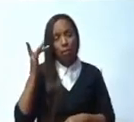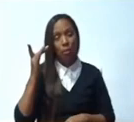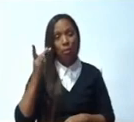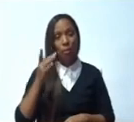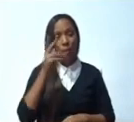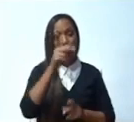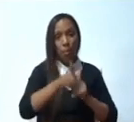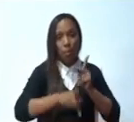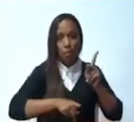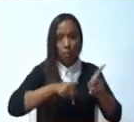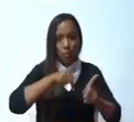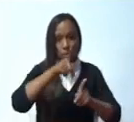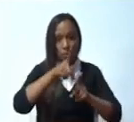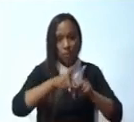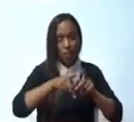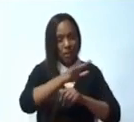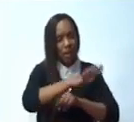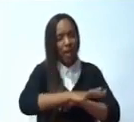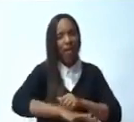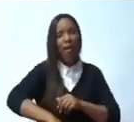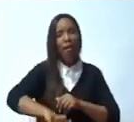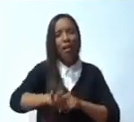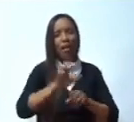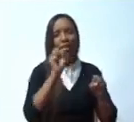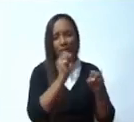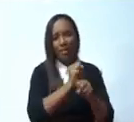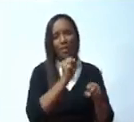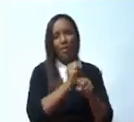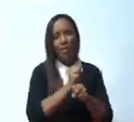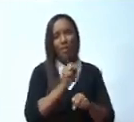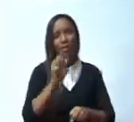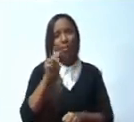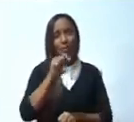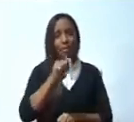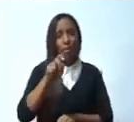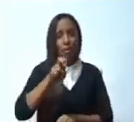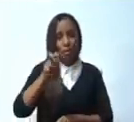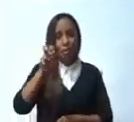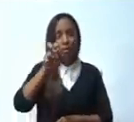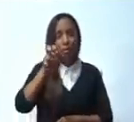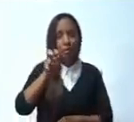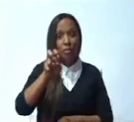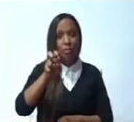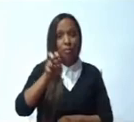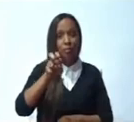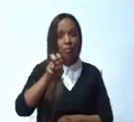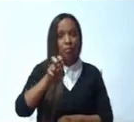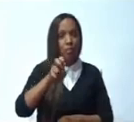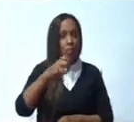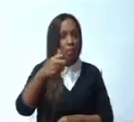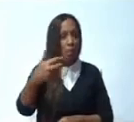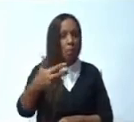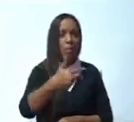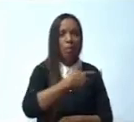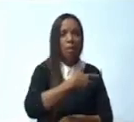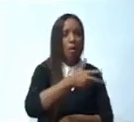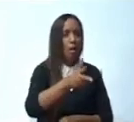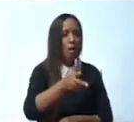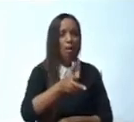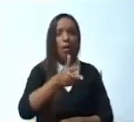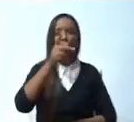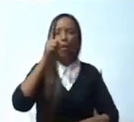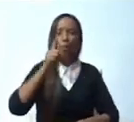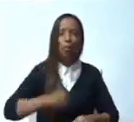transitan diariamente, están incomunicadas. La comunidad de la Otra Banda, con la comunidad de Nisibón, con la comunidad